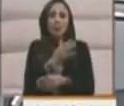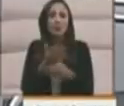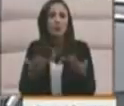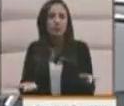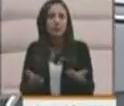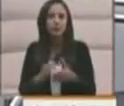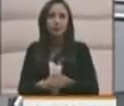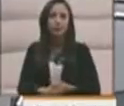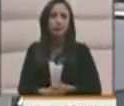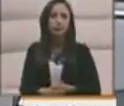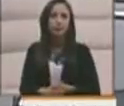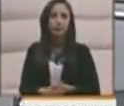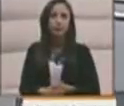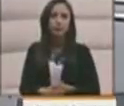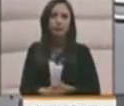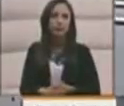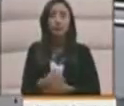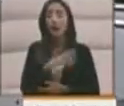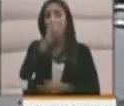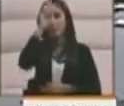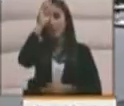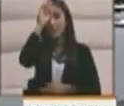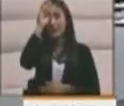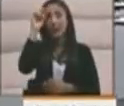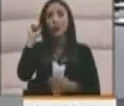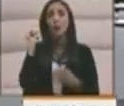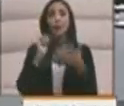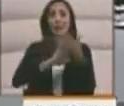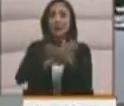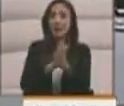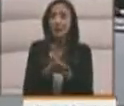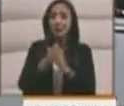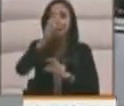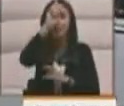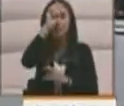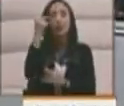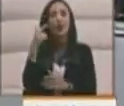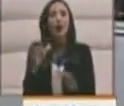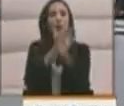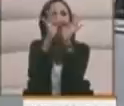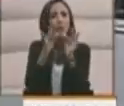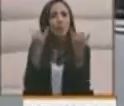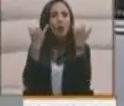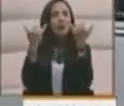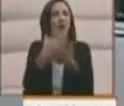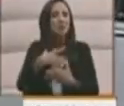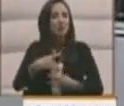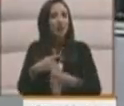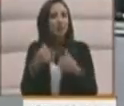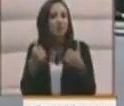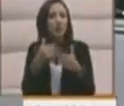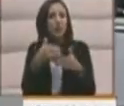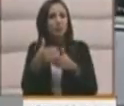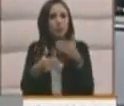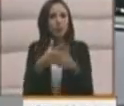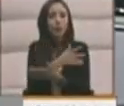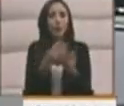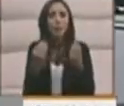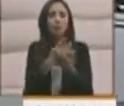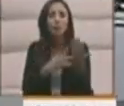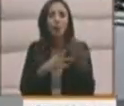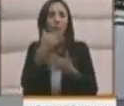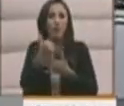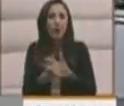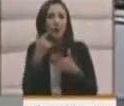acabar con el bachaqueo, se está dando una alternativa interesante por parte de muchos productores a